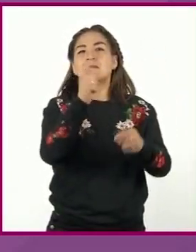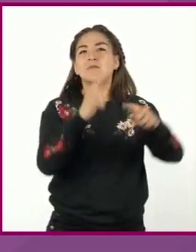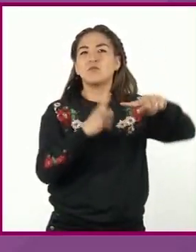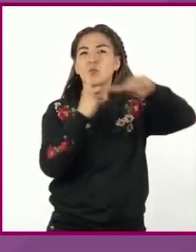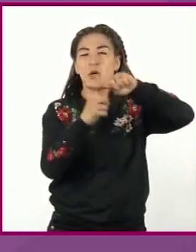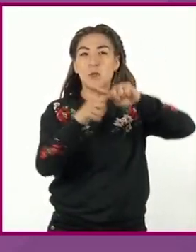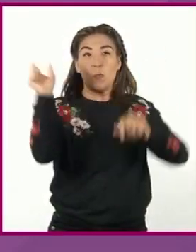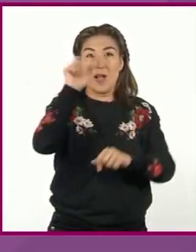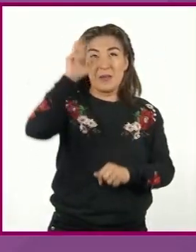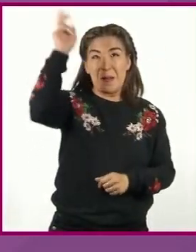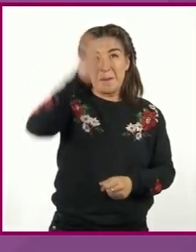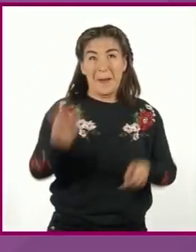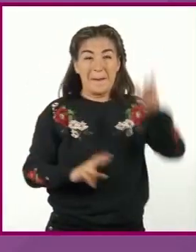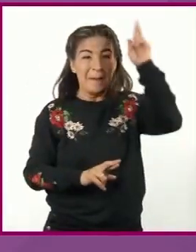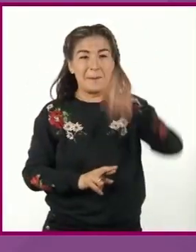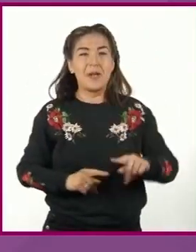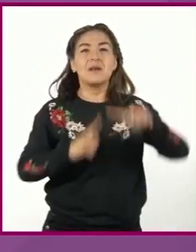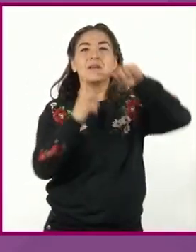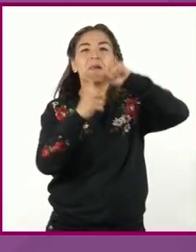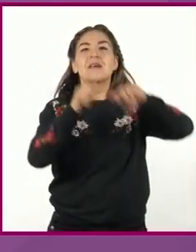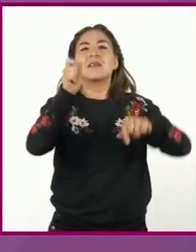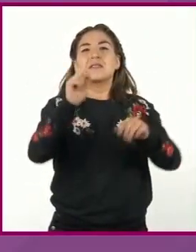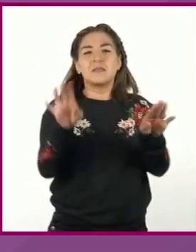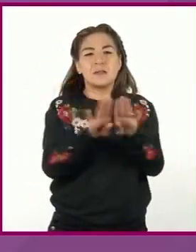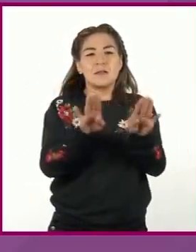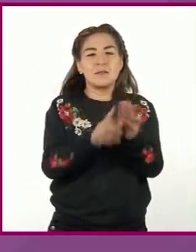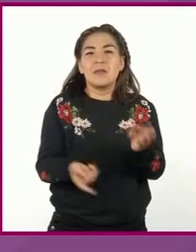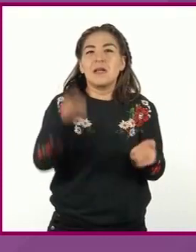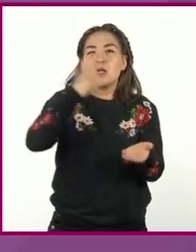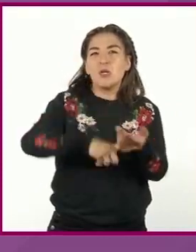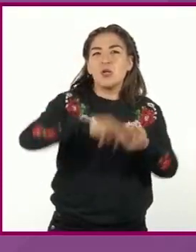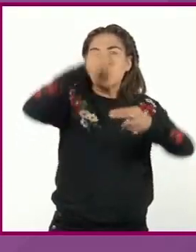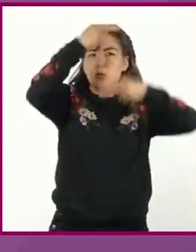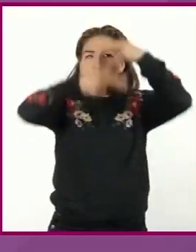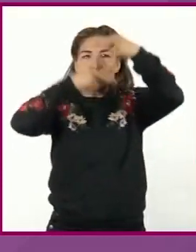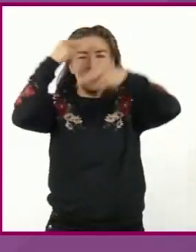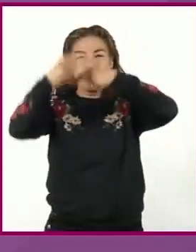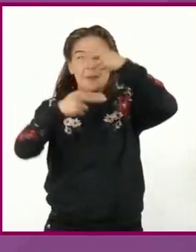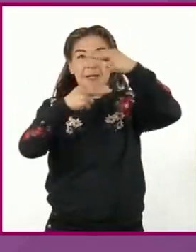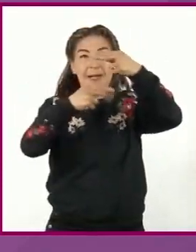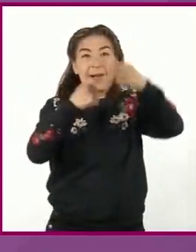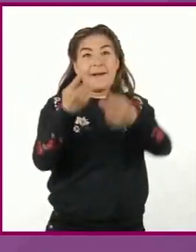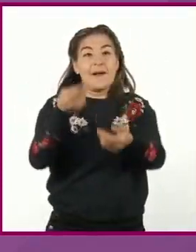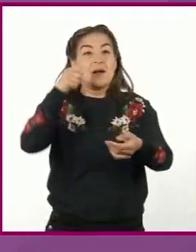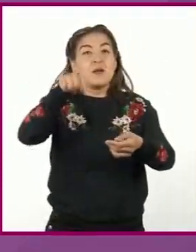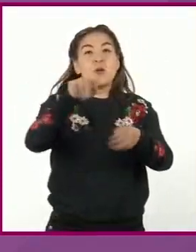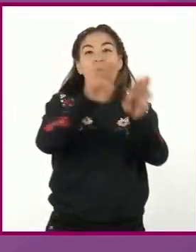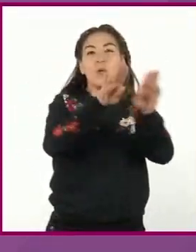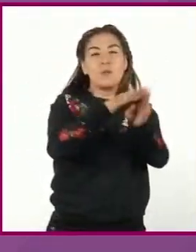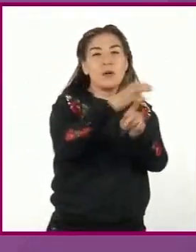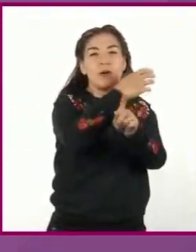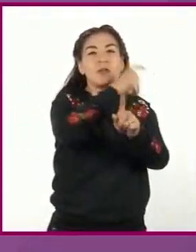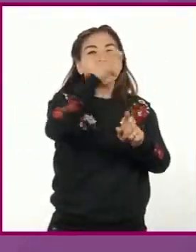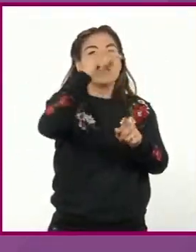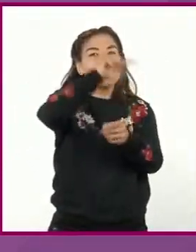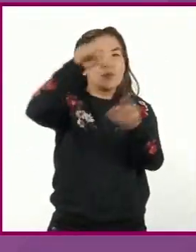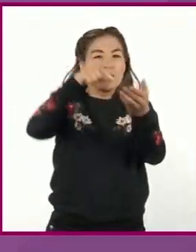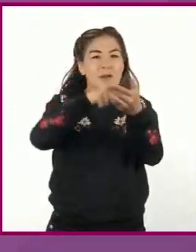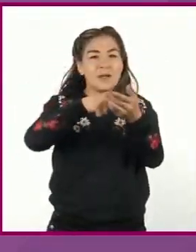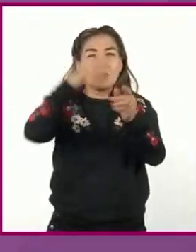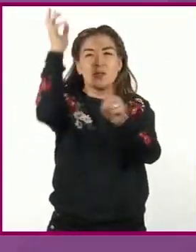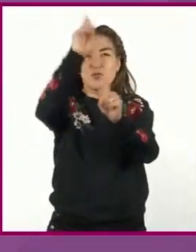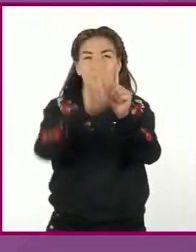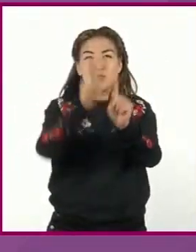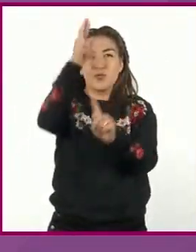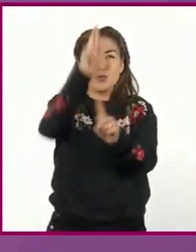una tormenta por la inducción de la parte inferior de las nubes. Crea un campo eléctrico intenso que facilita